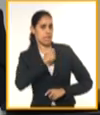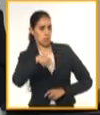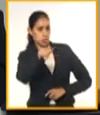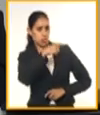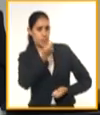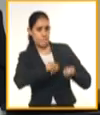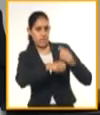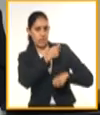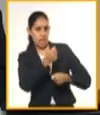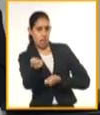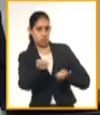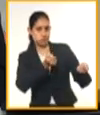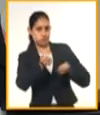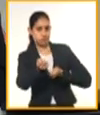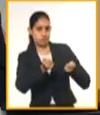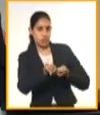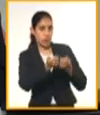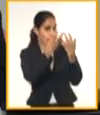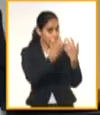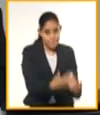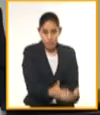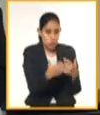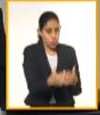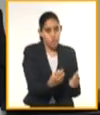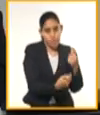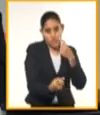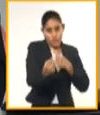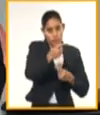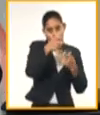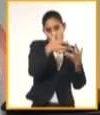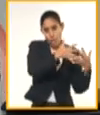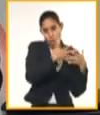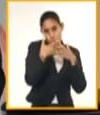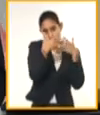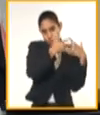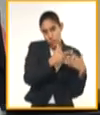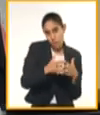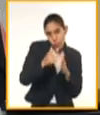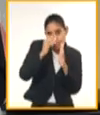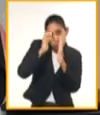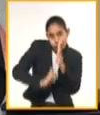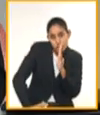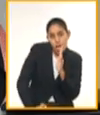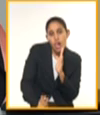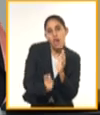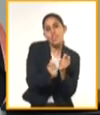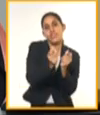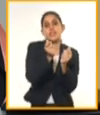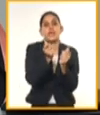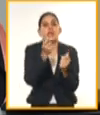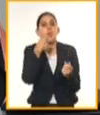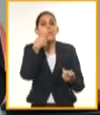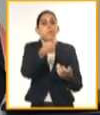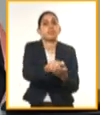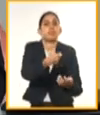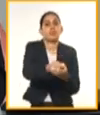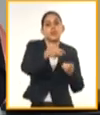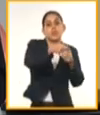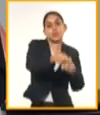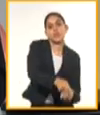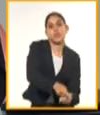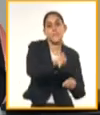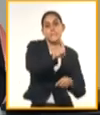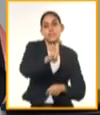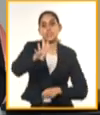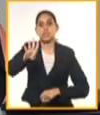produzcan en Estados Unidos para que no tengan aranceles. Trump dijo que procederá a imponer aranceles del 25% sobre